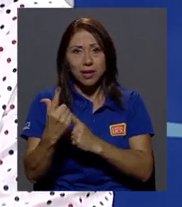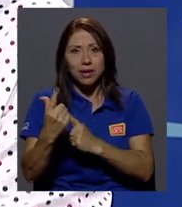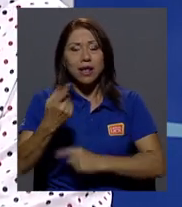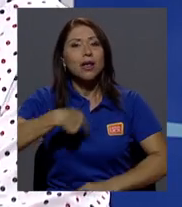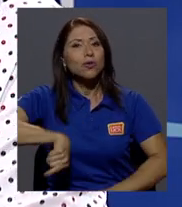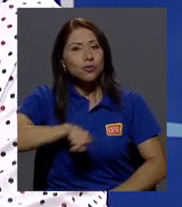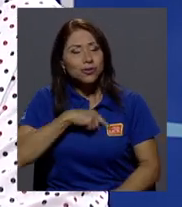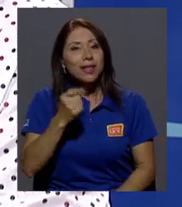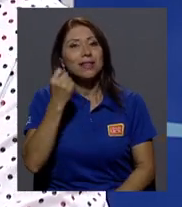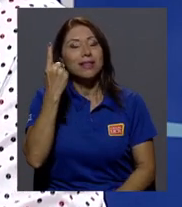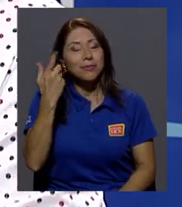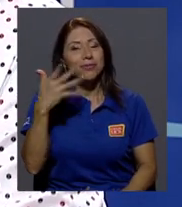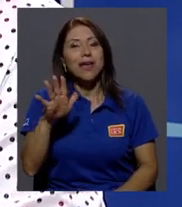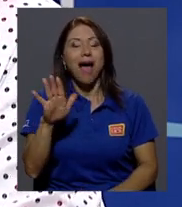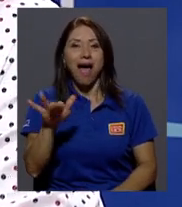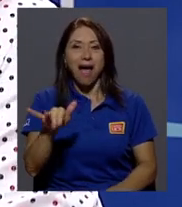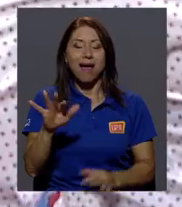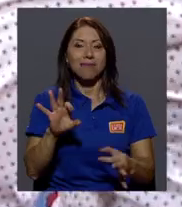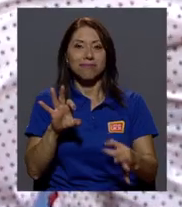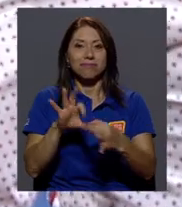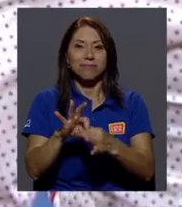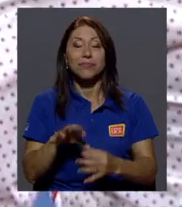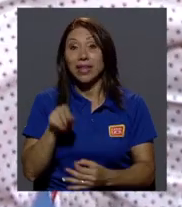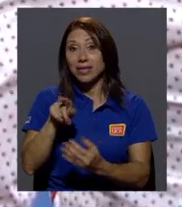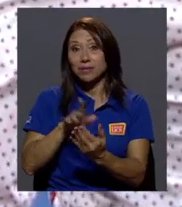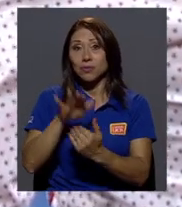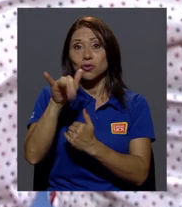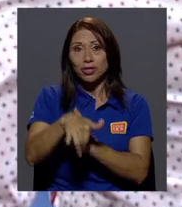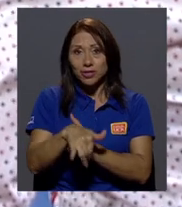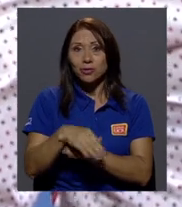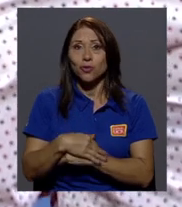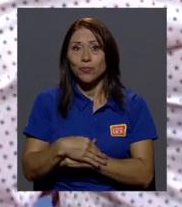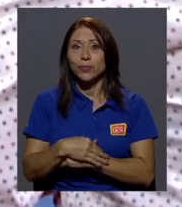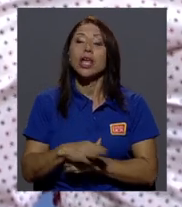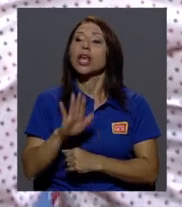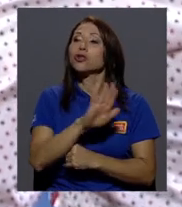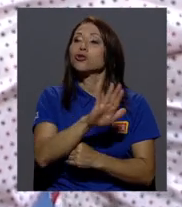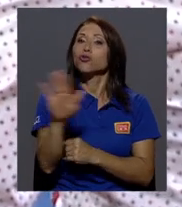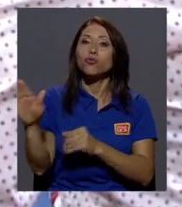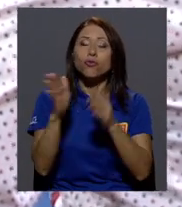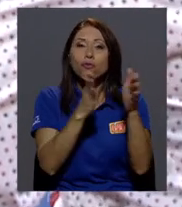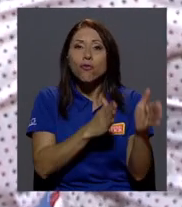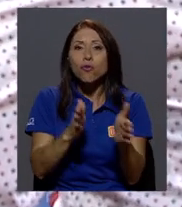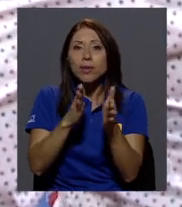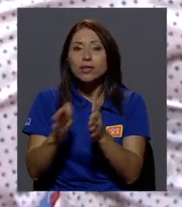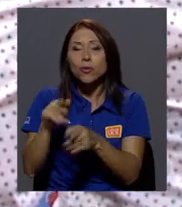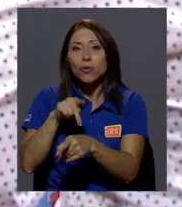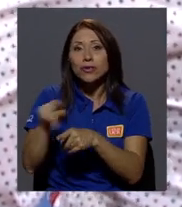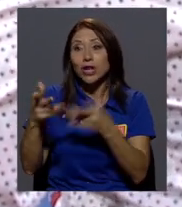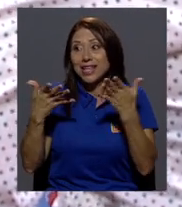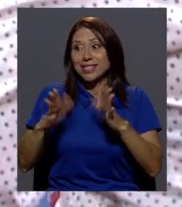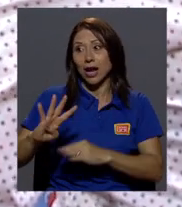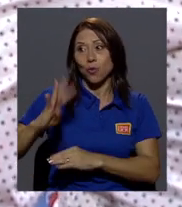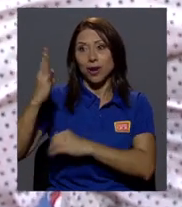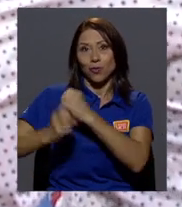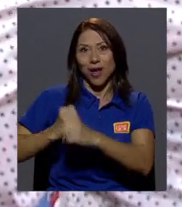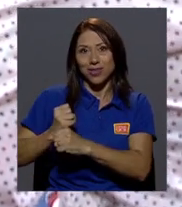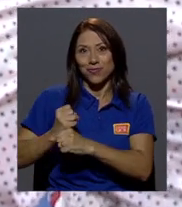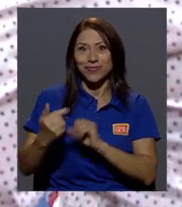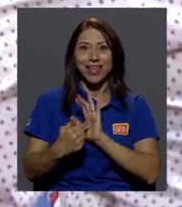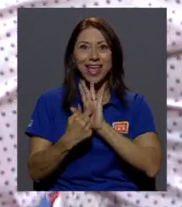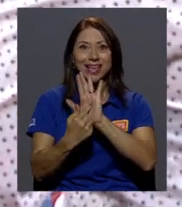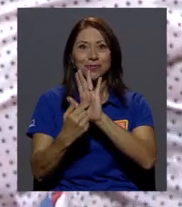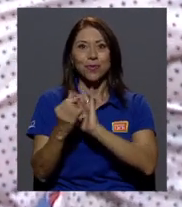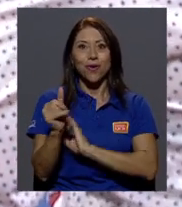entendemos a qué se refiere este proyecto en la formación profesional de ustedes porque ya están en cuarto año que estoy no vaya a ellos para